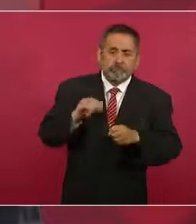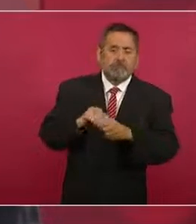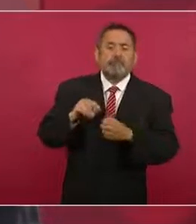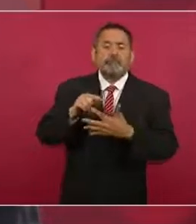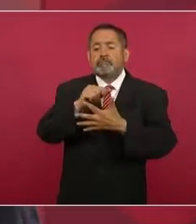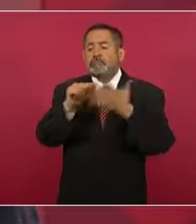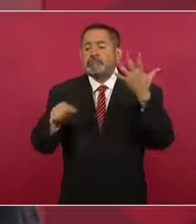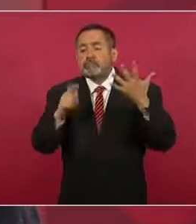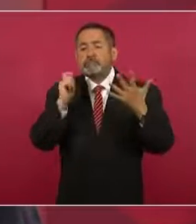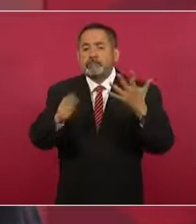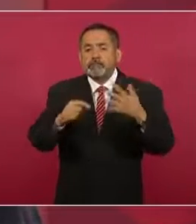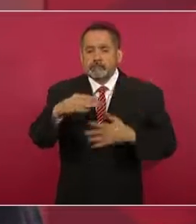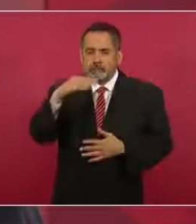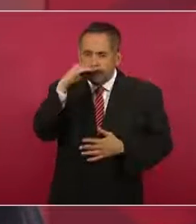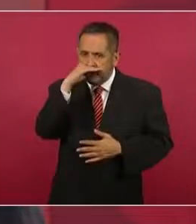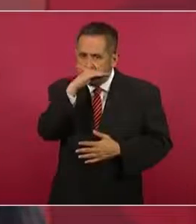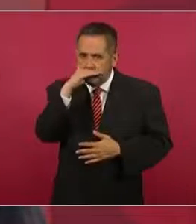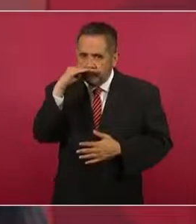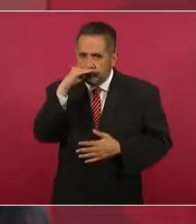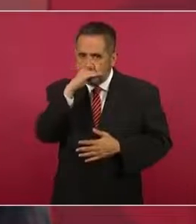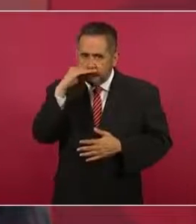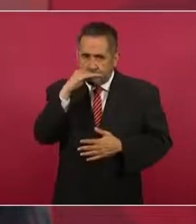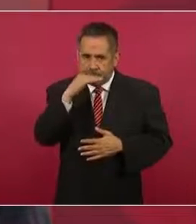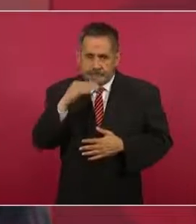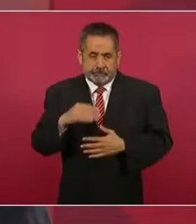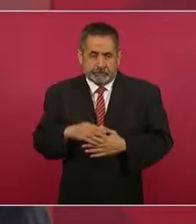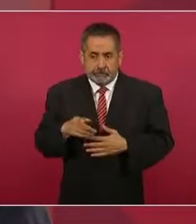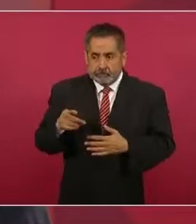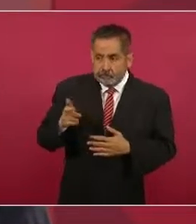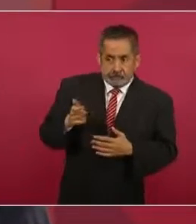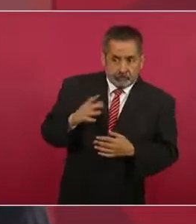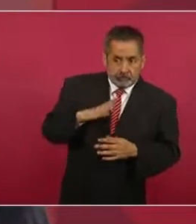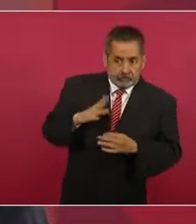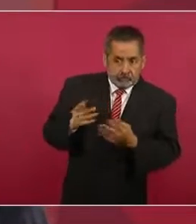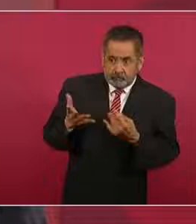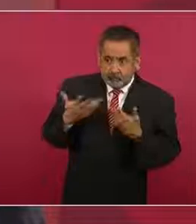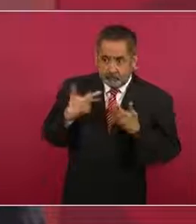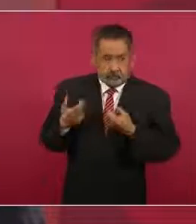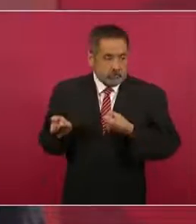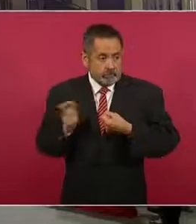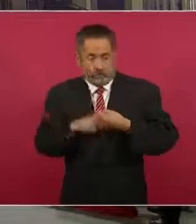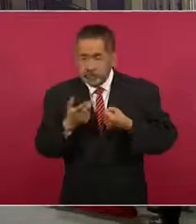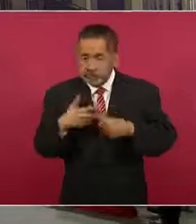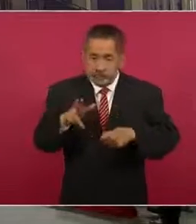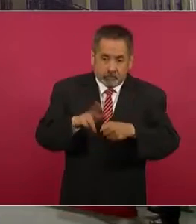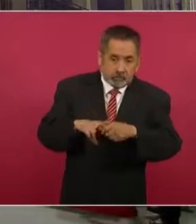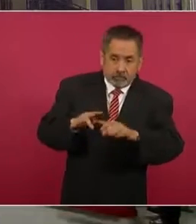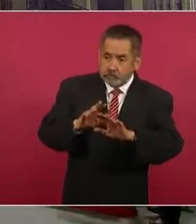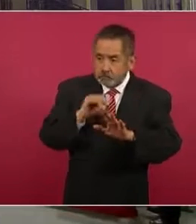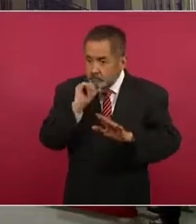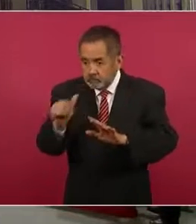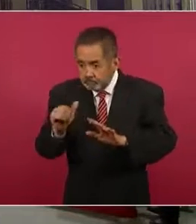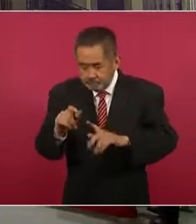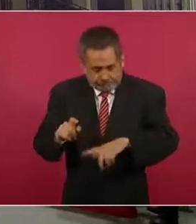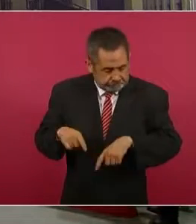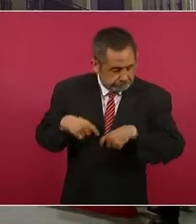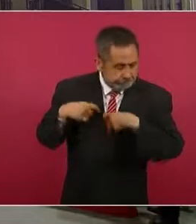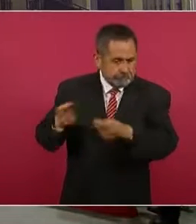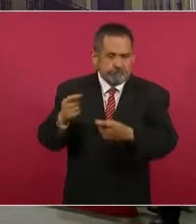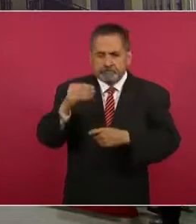gratuitos para quienes no tienen seguridad social. Ya